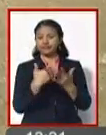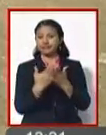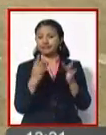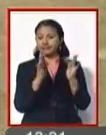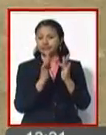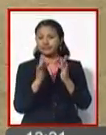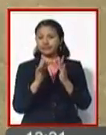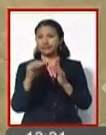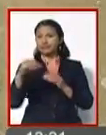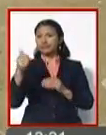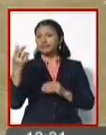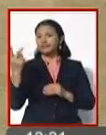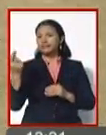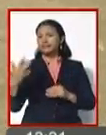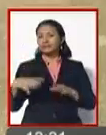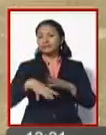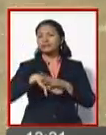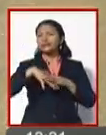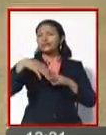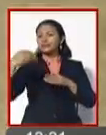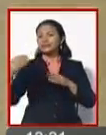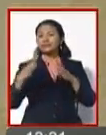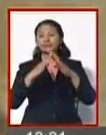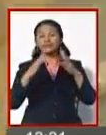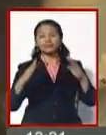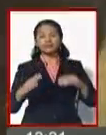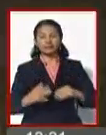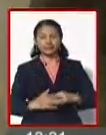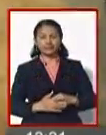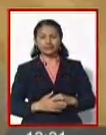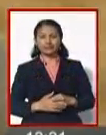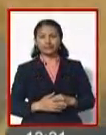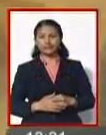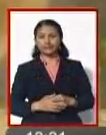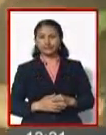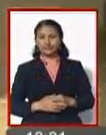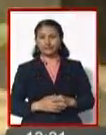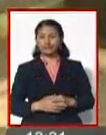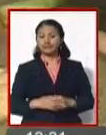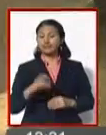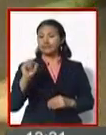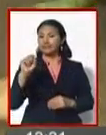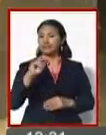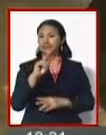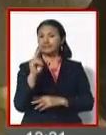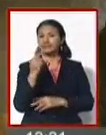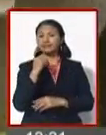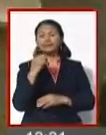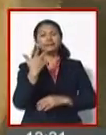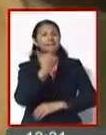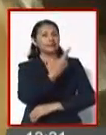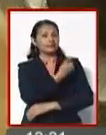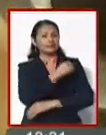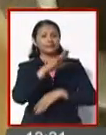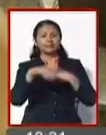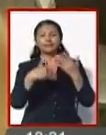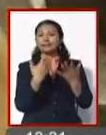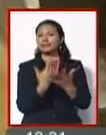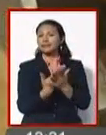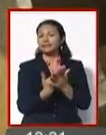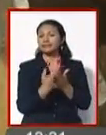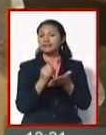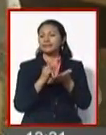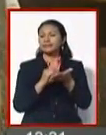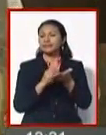ellos en contacto con otros perros, están fuera de la casa, están fuera del domicilio, no están en el domicilio. Y en segundo lugar, los esquemas de vacunación de todos estos cachorros